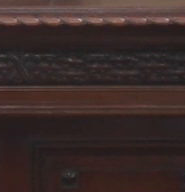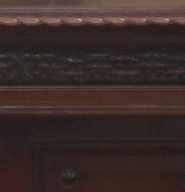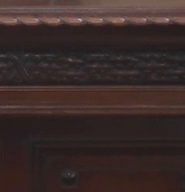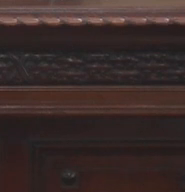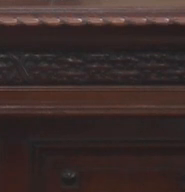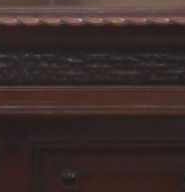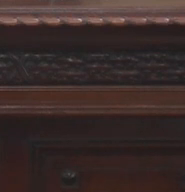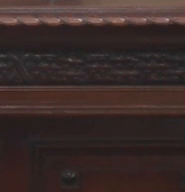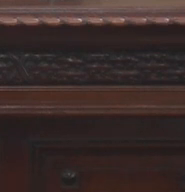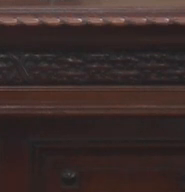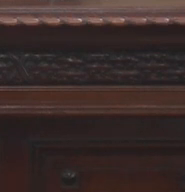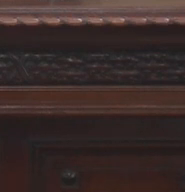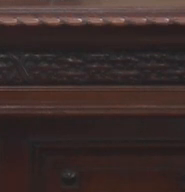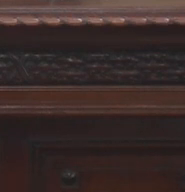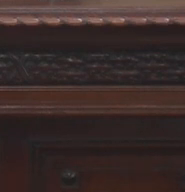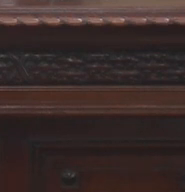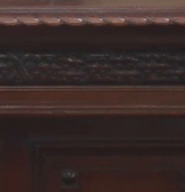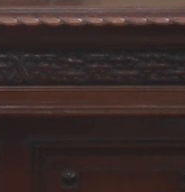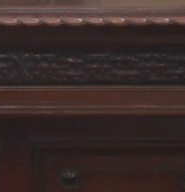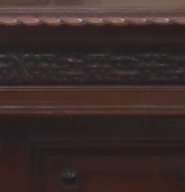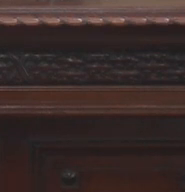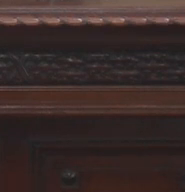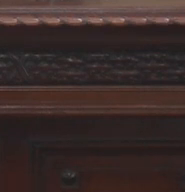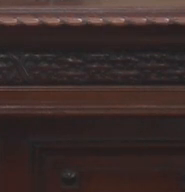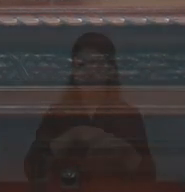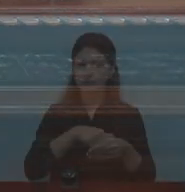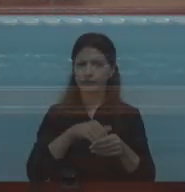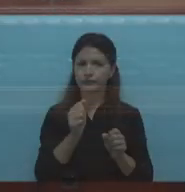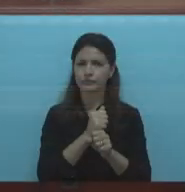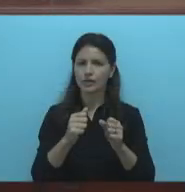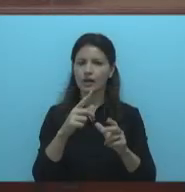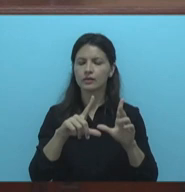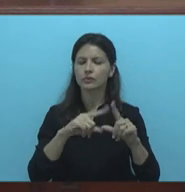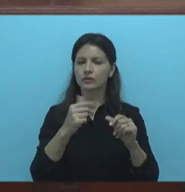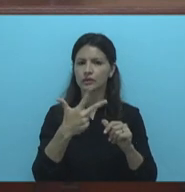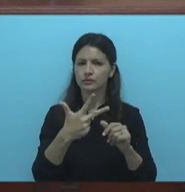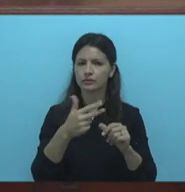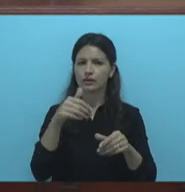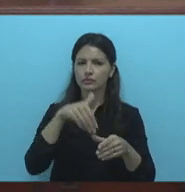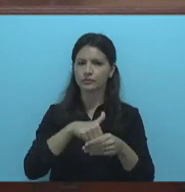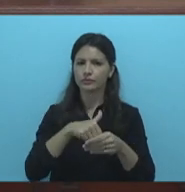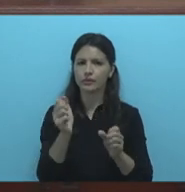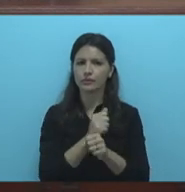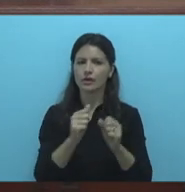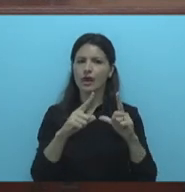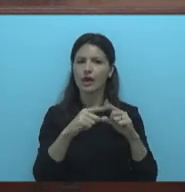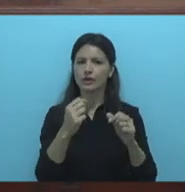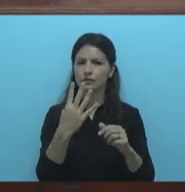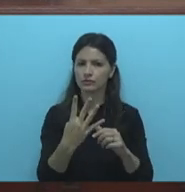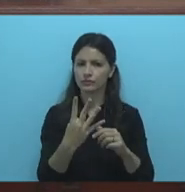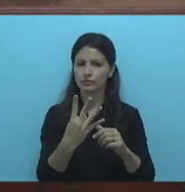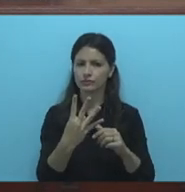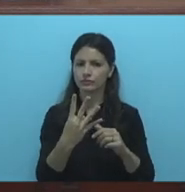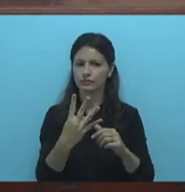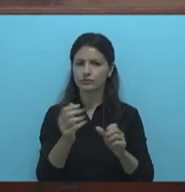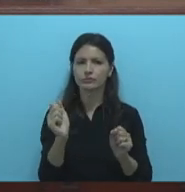votación, aprobado. Artículo 2, aprobado. Artículo 3, aprobado.